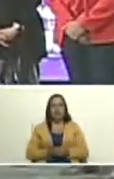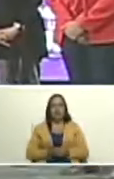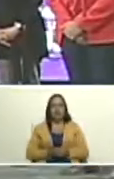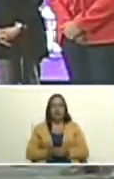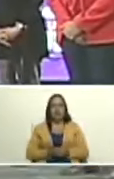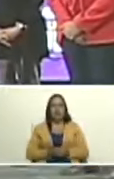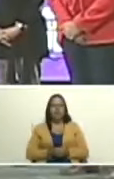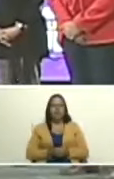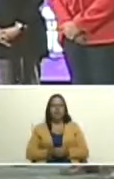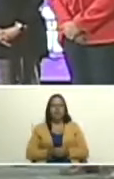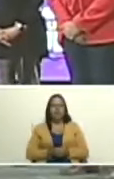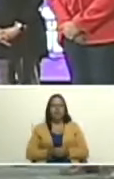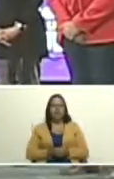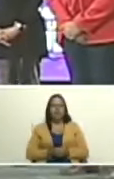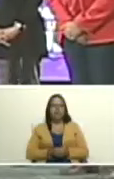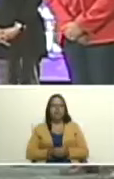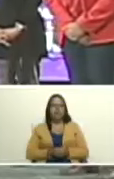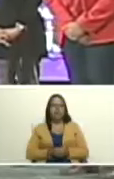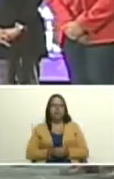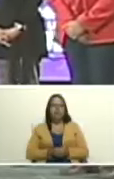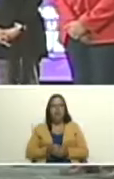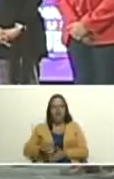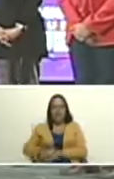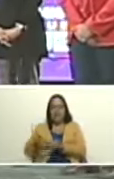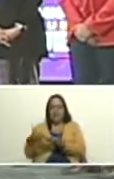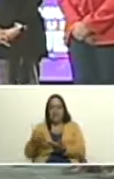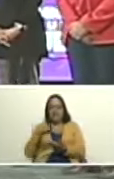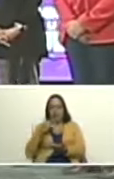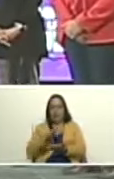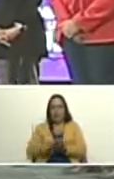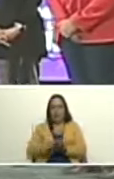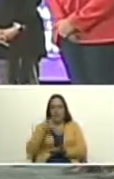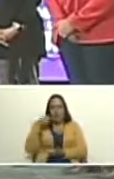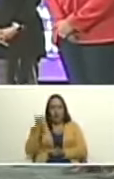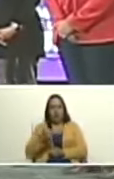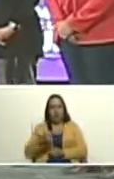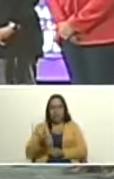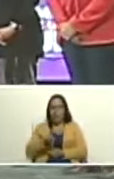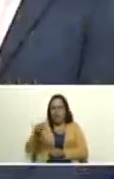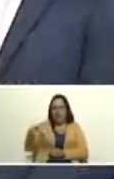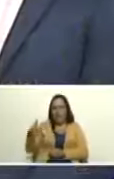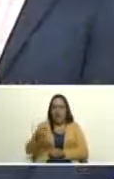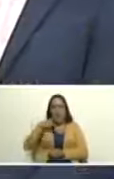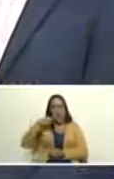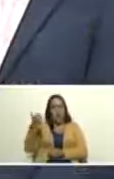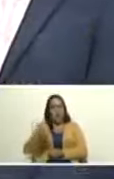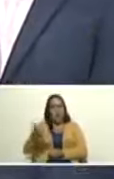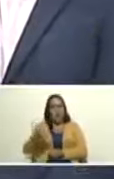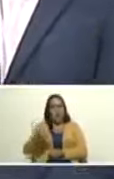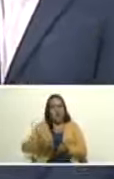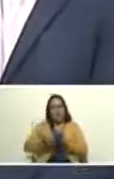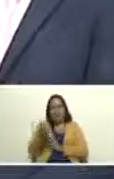¿Cómo que decía antes? Chequera mata galán. Aquí no, aquí Galán mata chequera.